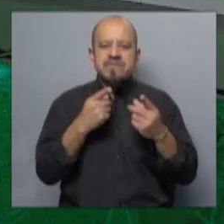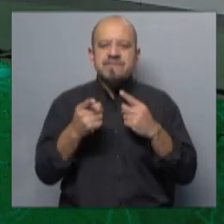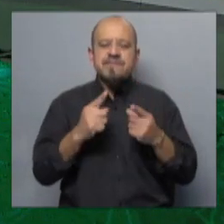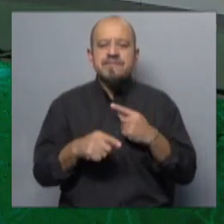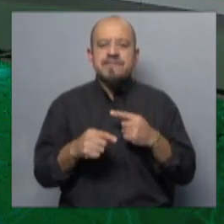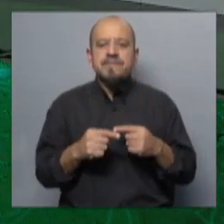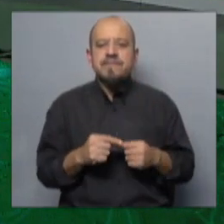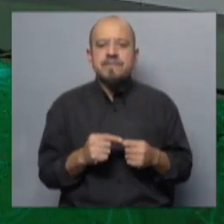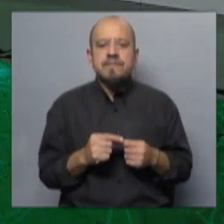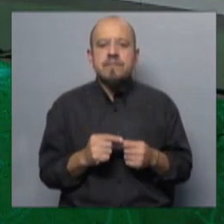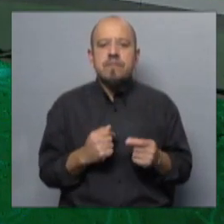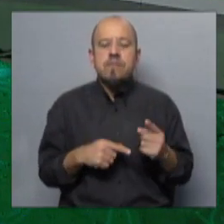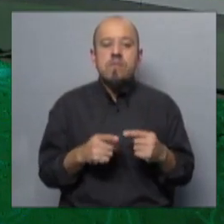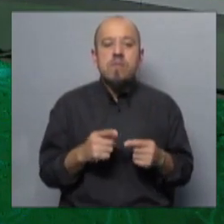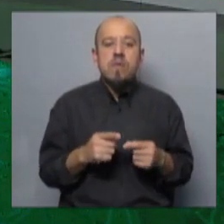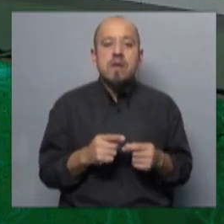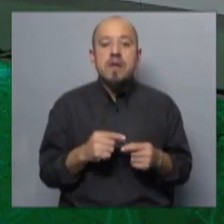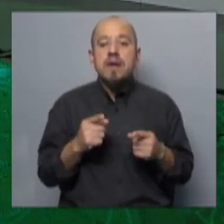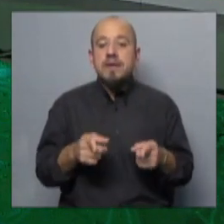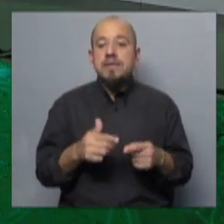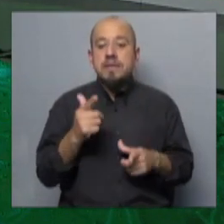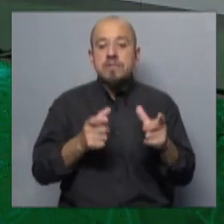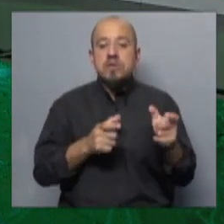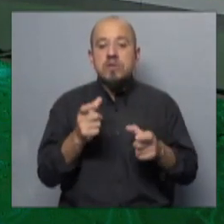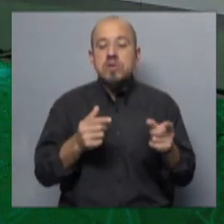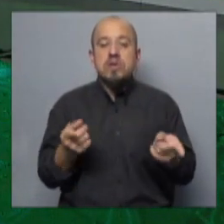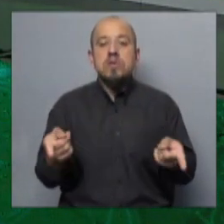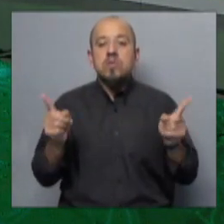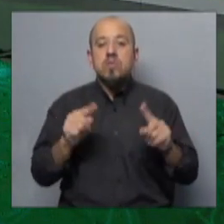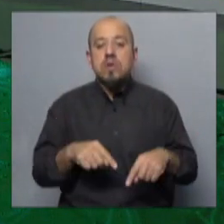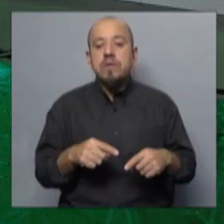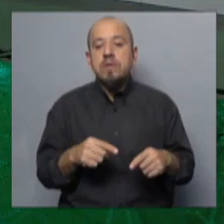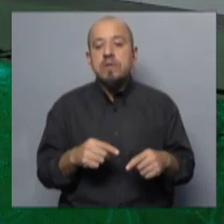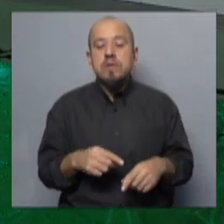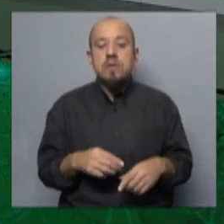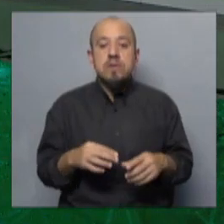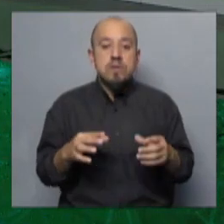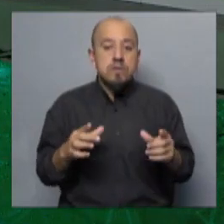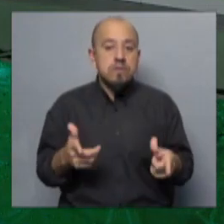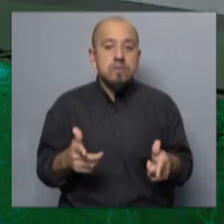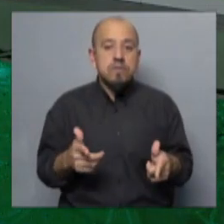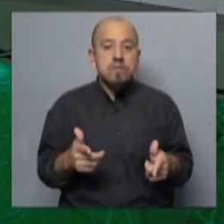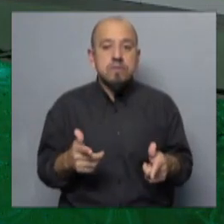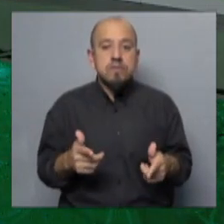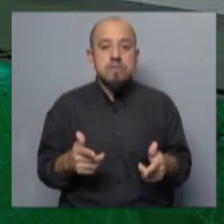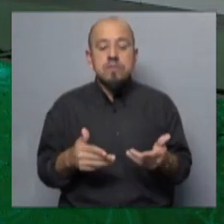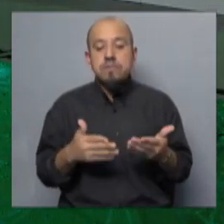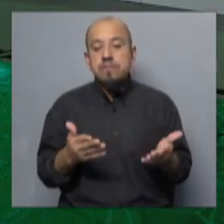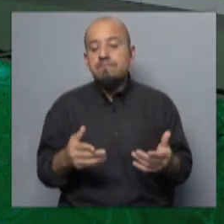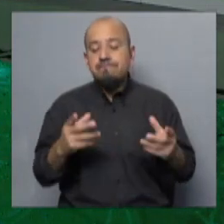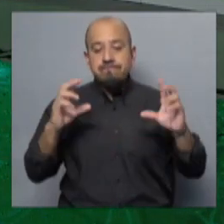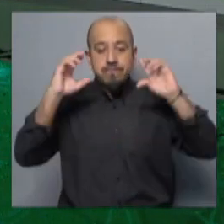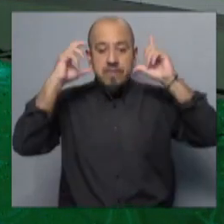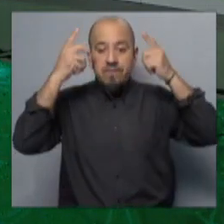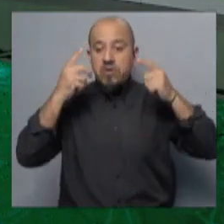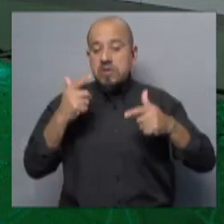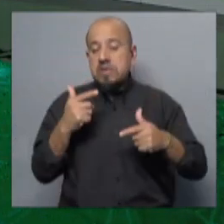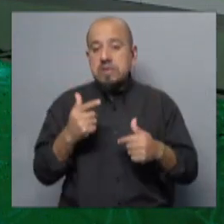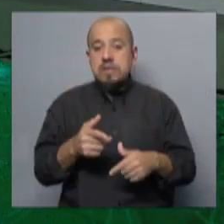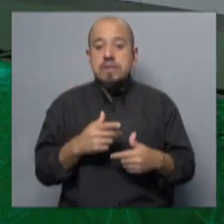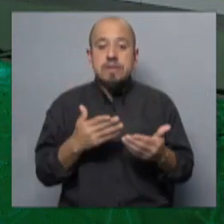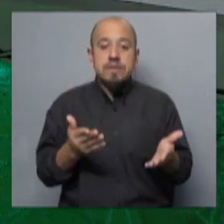el mundo de fuera de las cárceles porque esa gente vuelve hasta sin recuperar y sin transformar esa violencia y eso obviamente